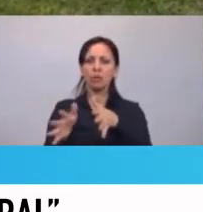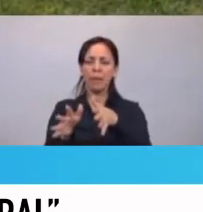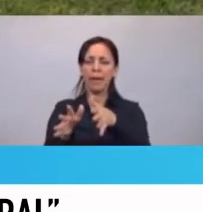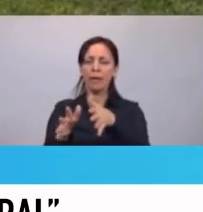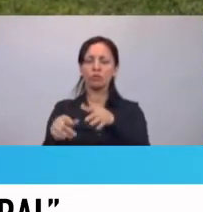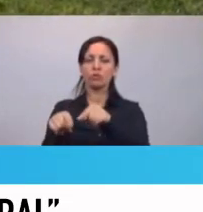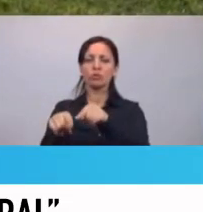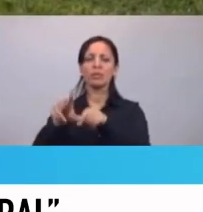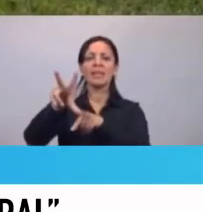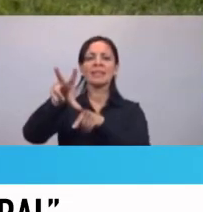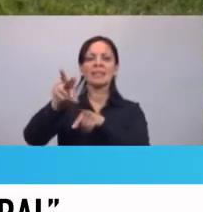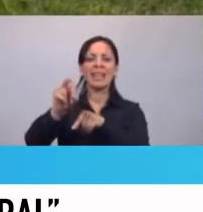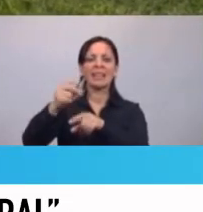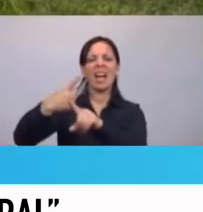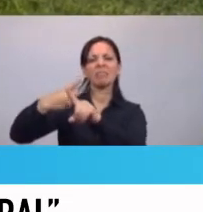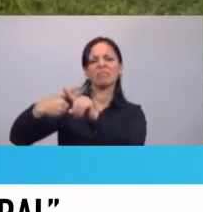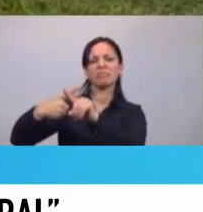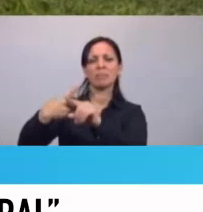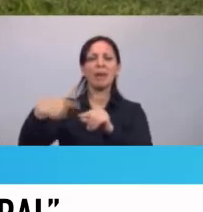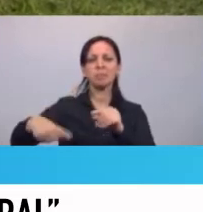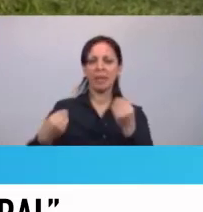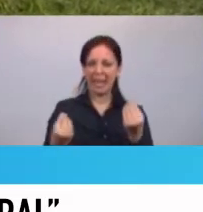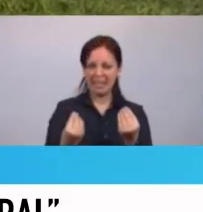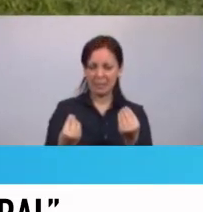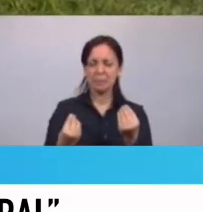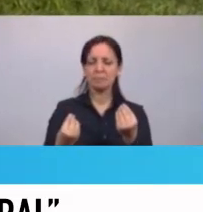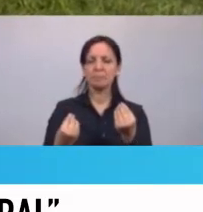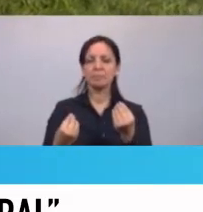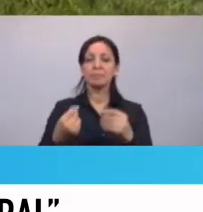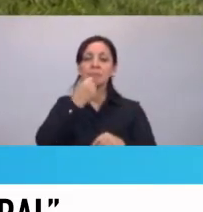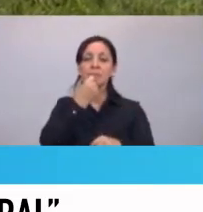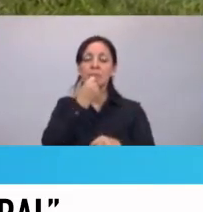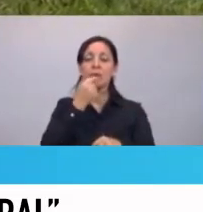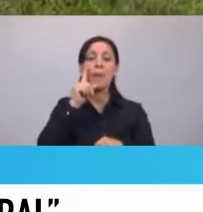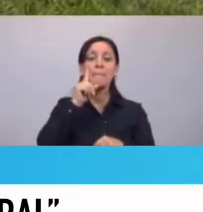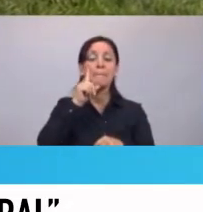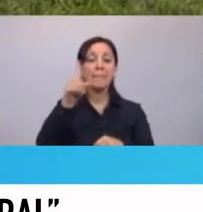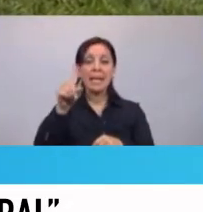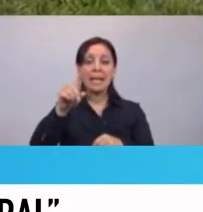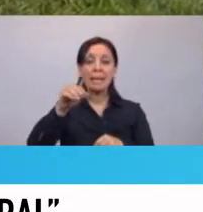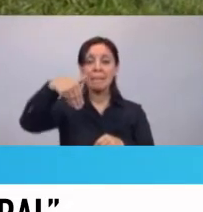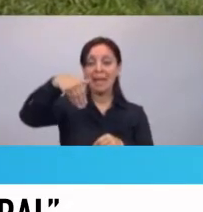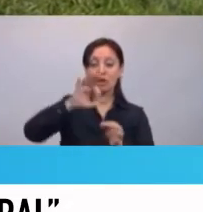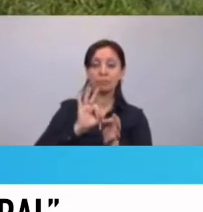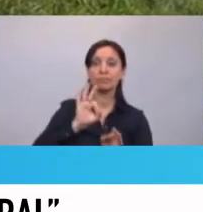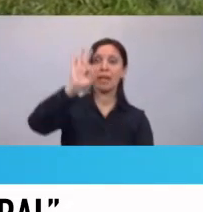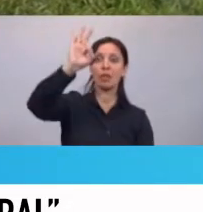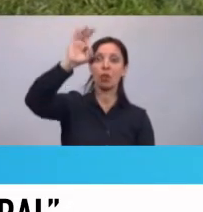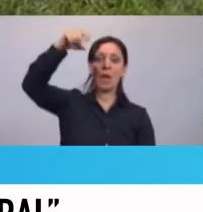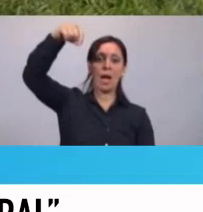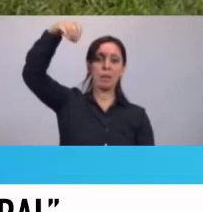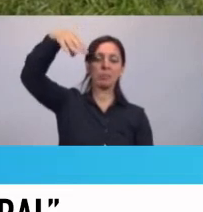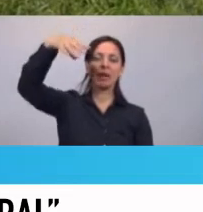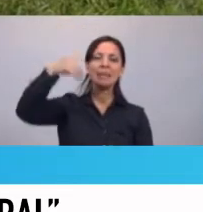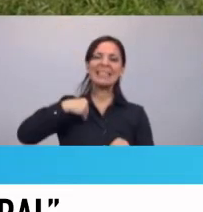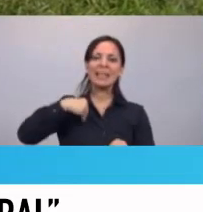de 30 x quiere decir que a mil metros de altura es como que te está viendo